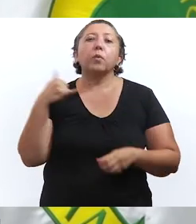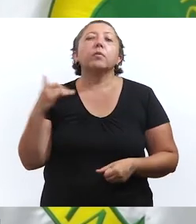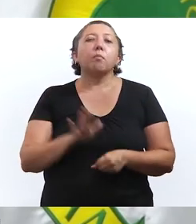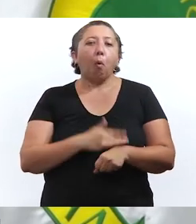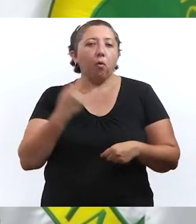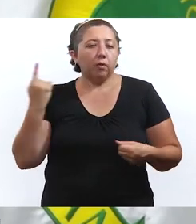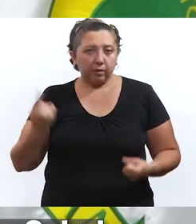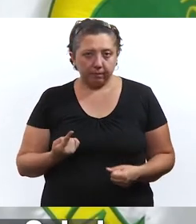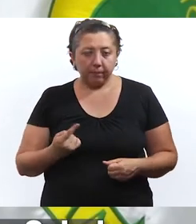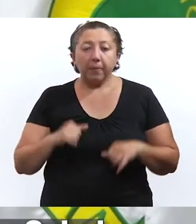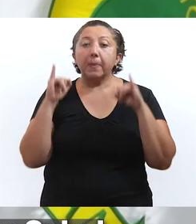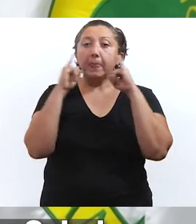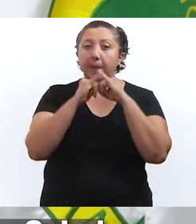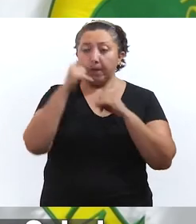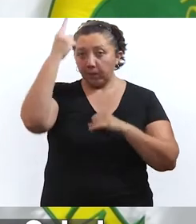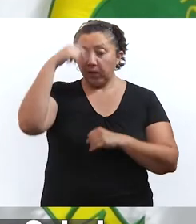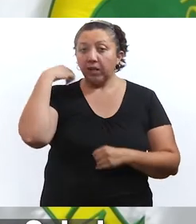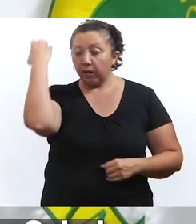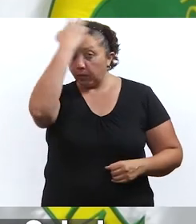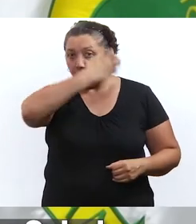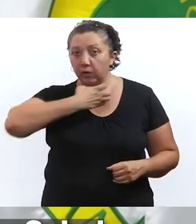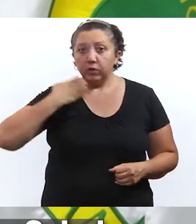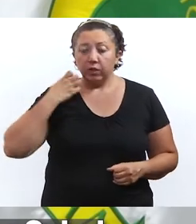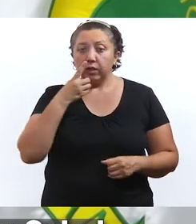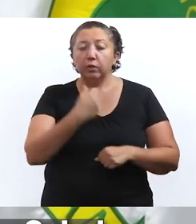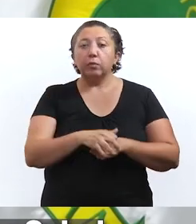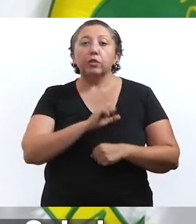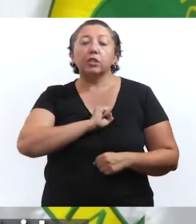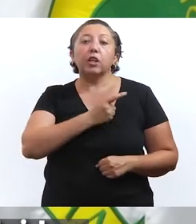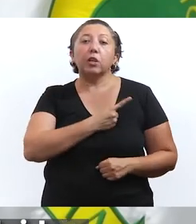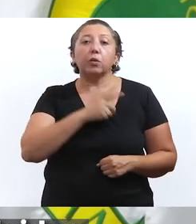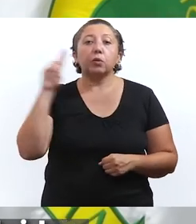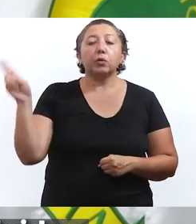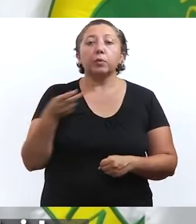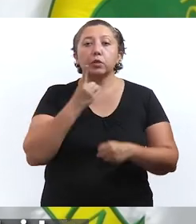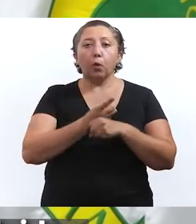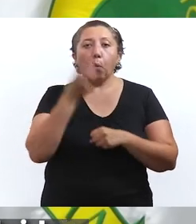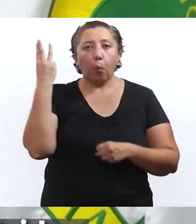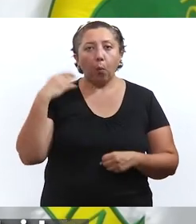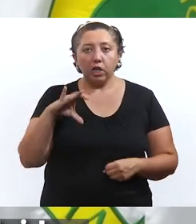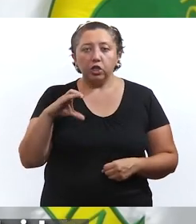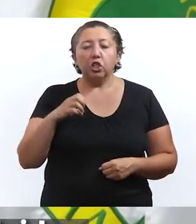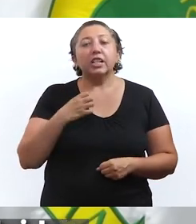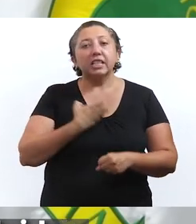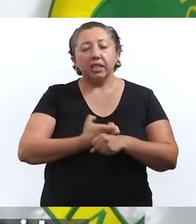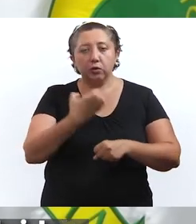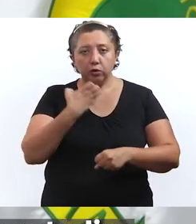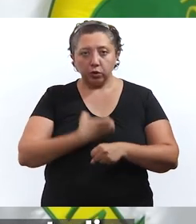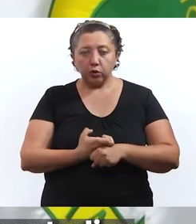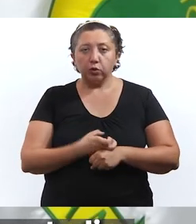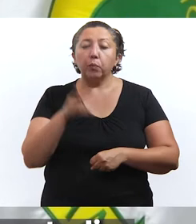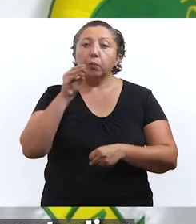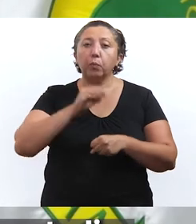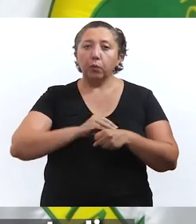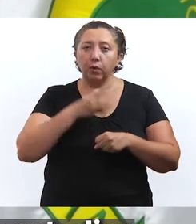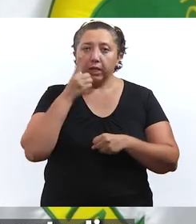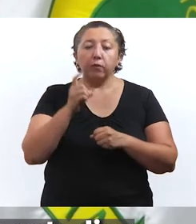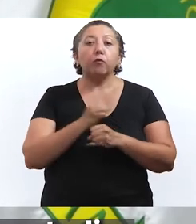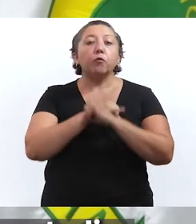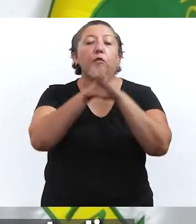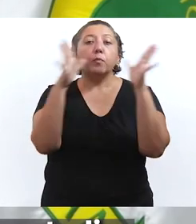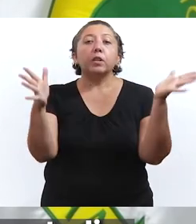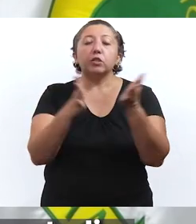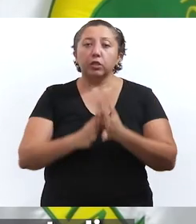y por qué. El Instituto para la Evaluación y la Estadística en Salud de la Universidad de Washington en Estados Unidos publica